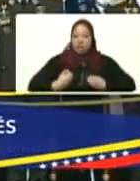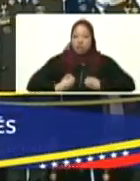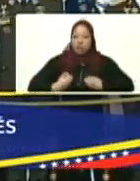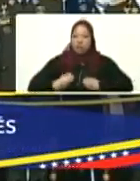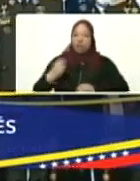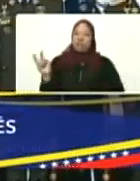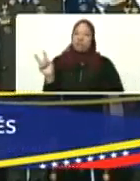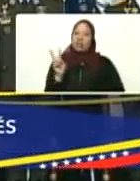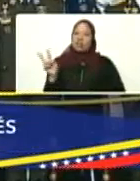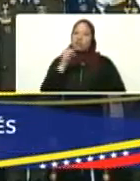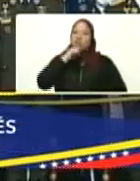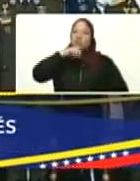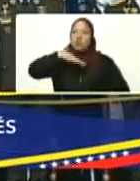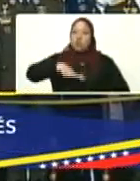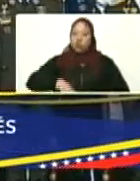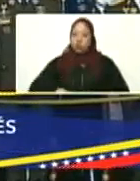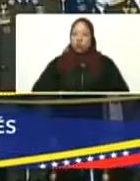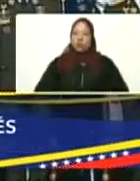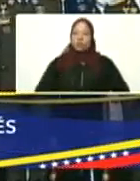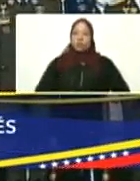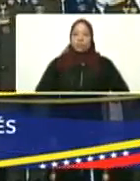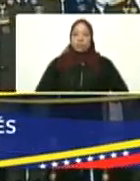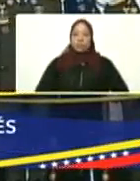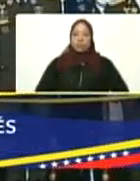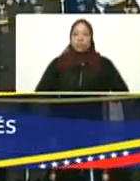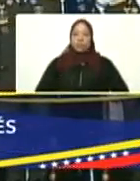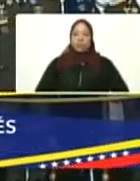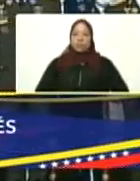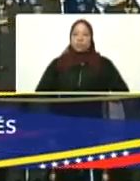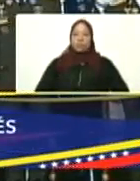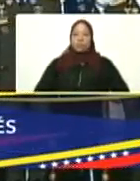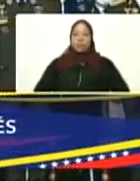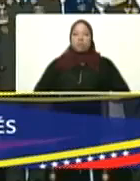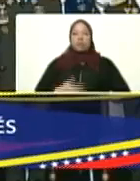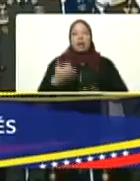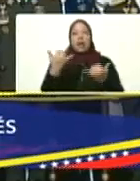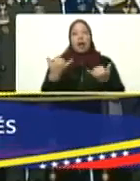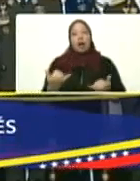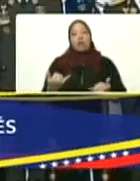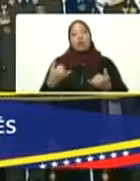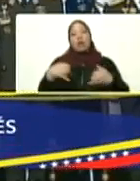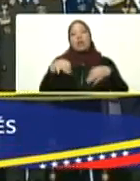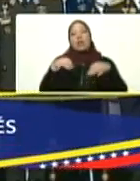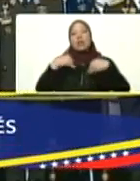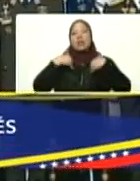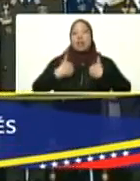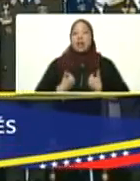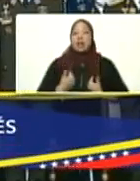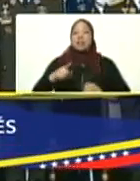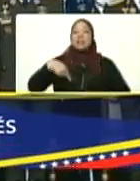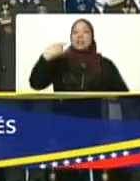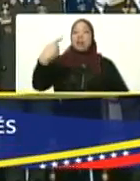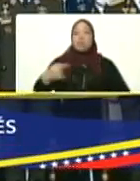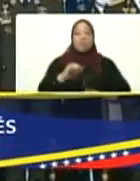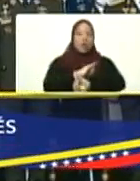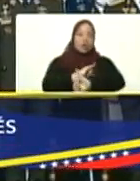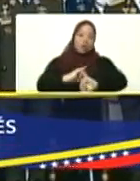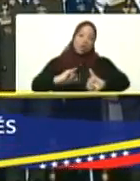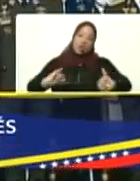se van a la situación de retiro activo después de haber